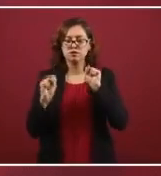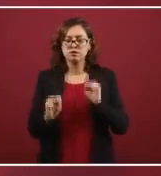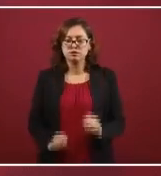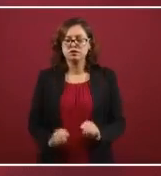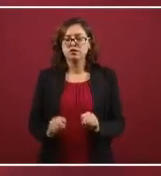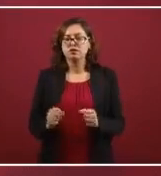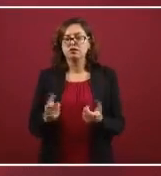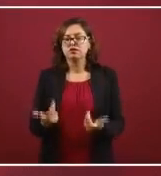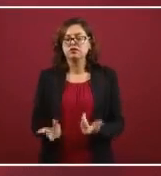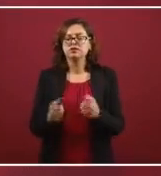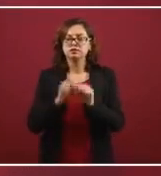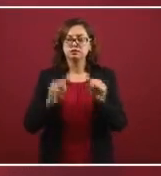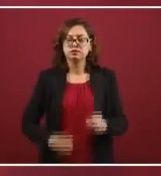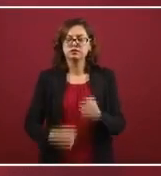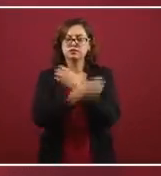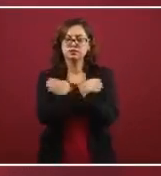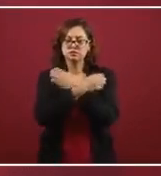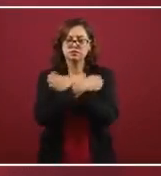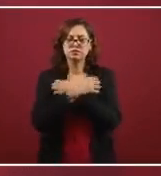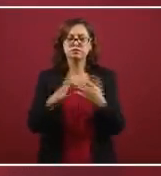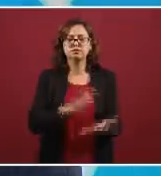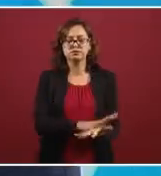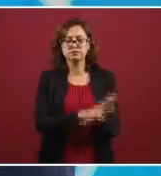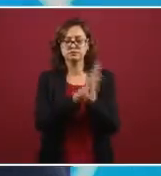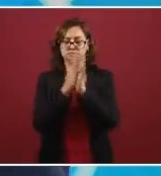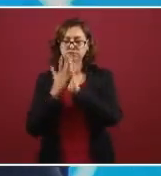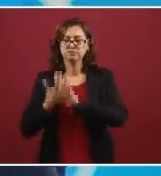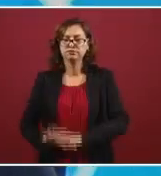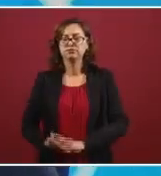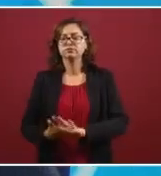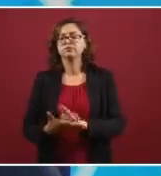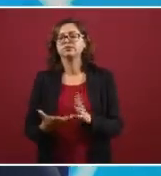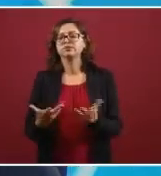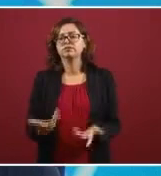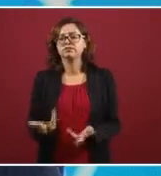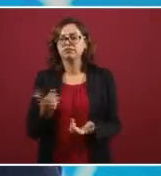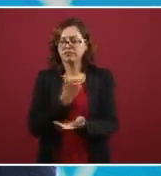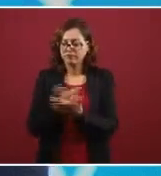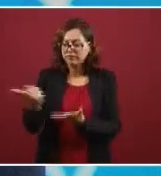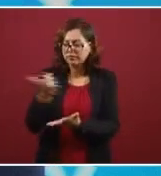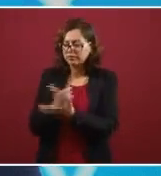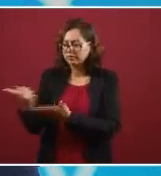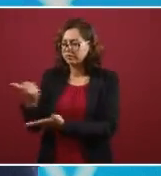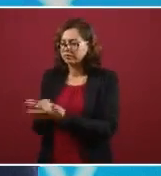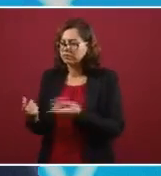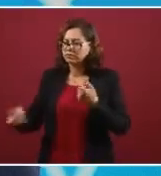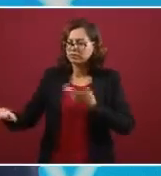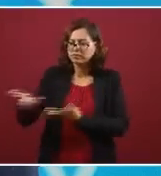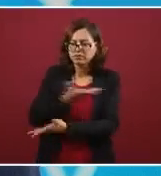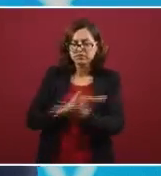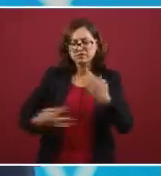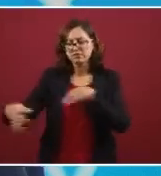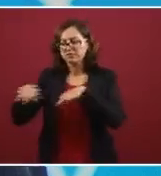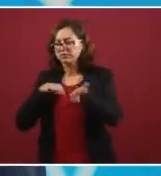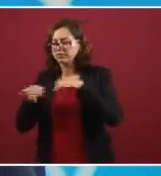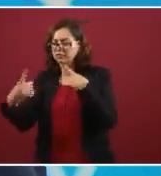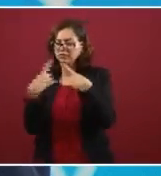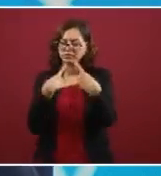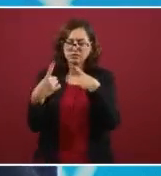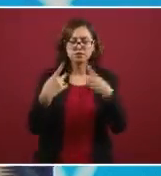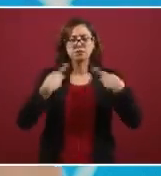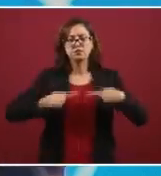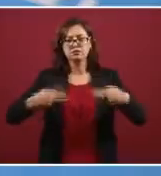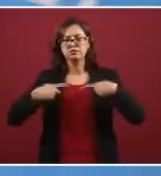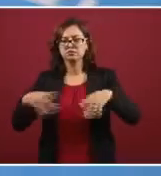el sistema educativo y la transformación, los consejos de salario, la negociación colectiva, el hecho de que